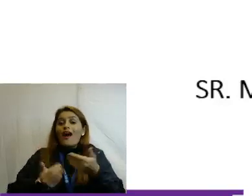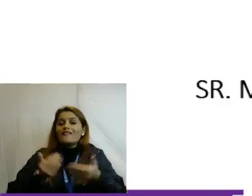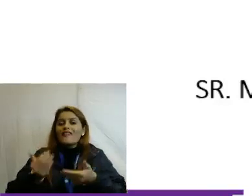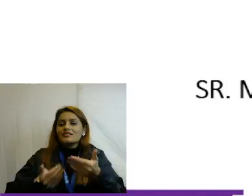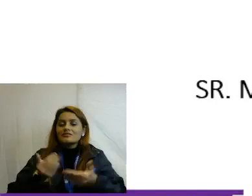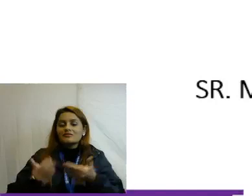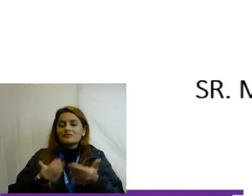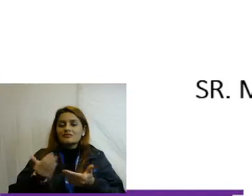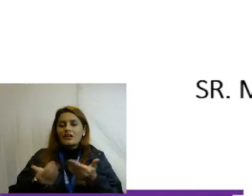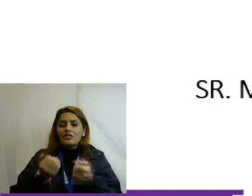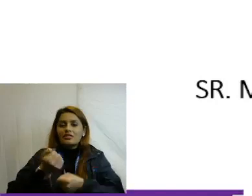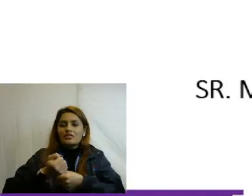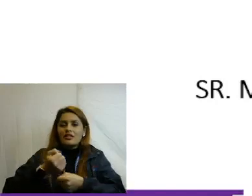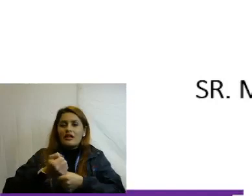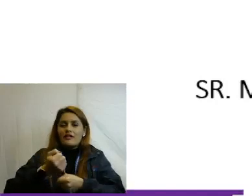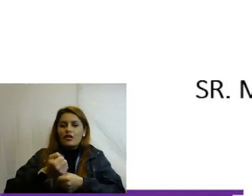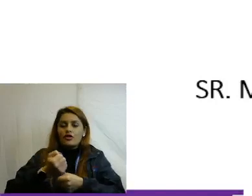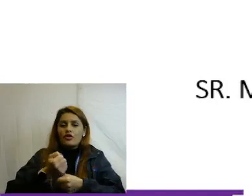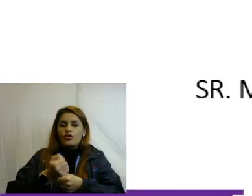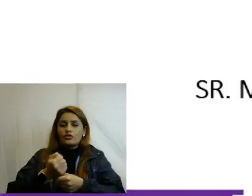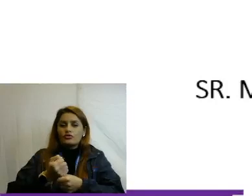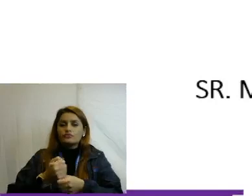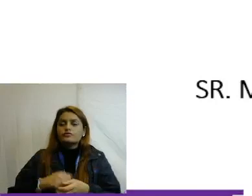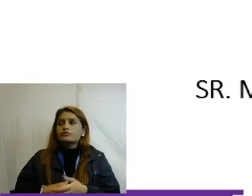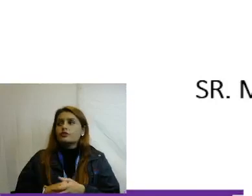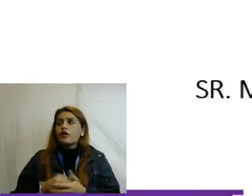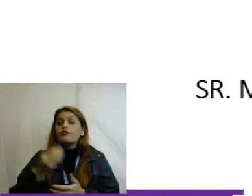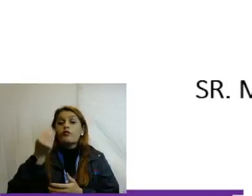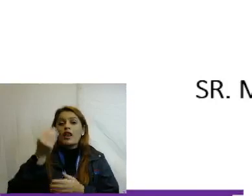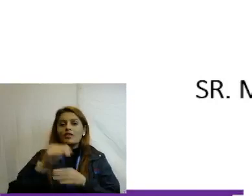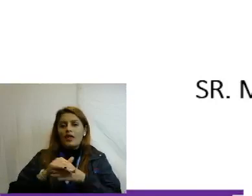tenemos en el trabajo de la clínica. Muy buenas tardes.